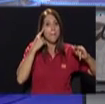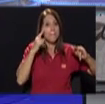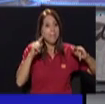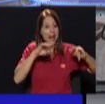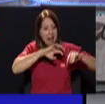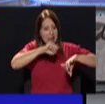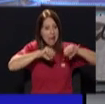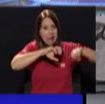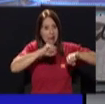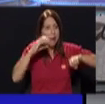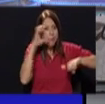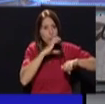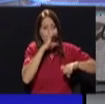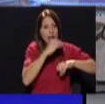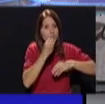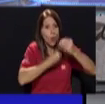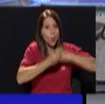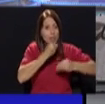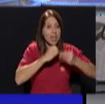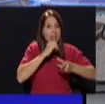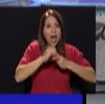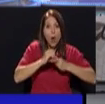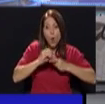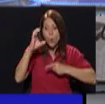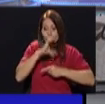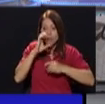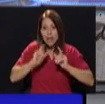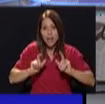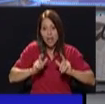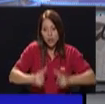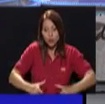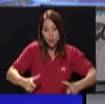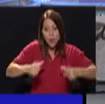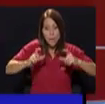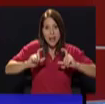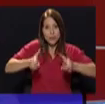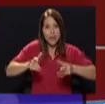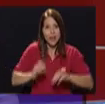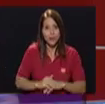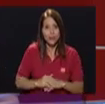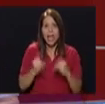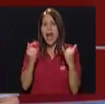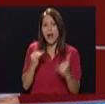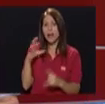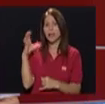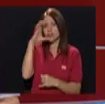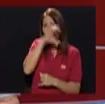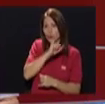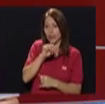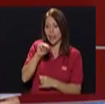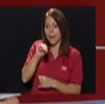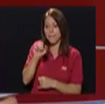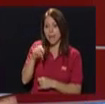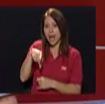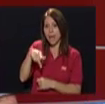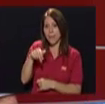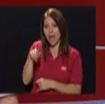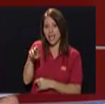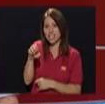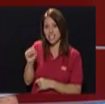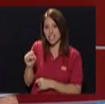romper las tiendas de campaña, sacar comida o buscar los basureros. Ahora, ¿qué es lo que hemos encontrado? Que ahora los mapaches ahora